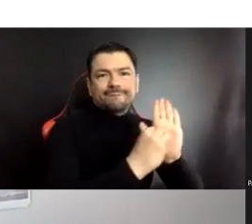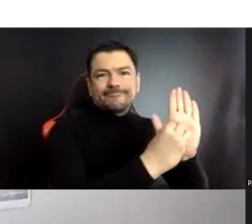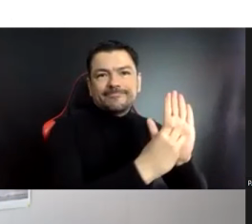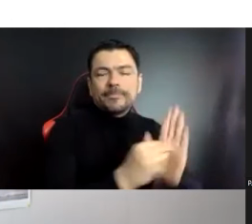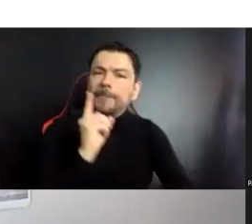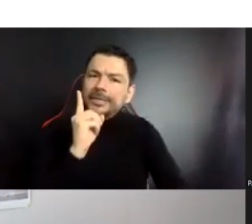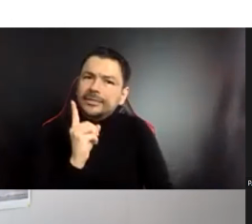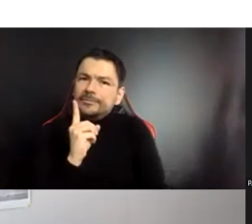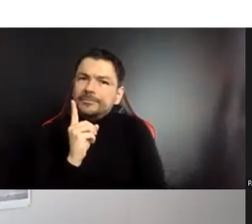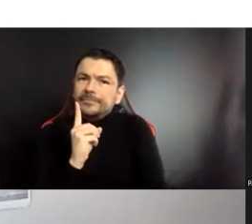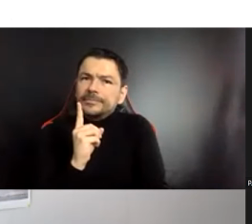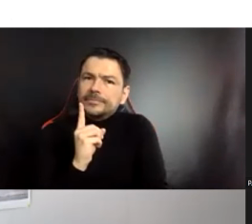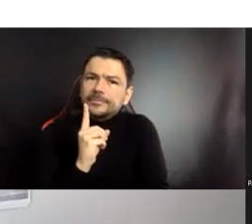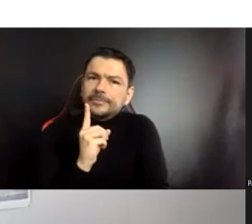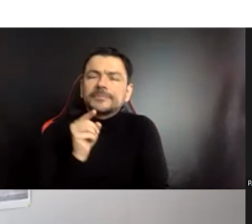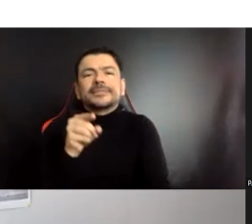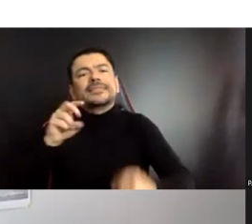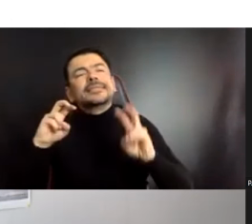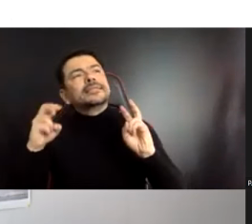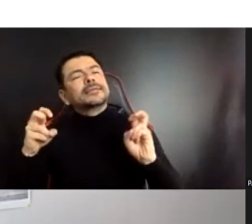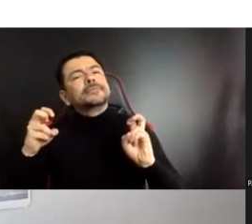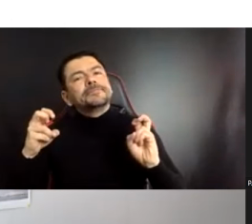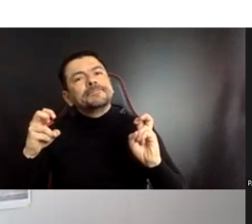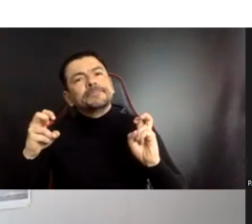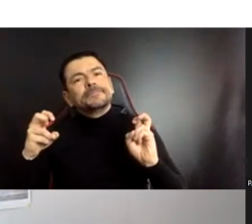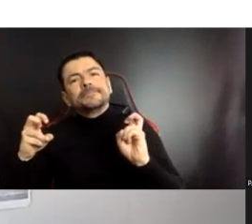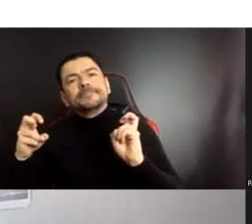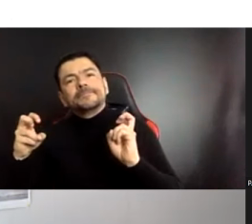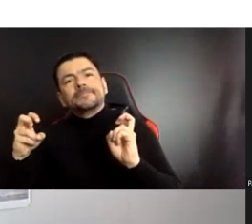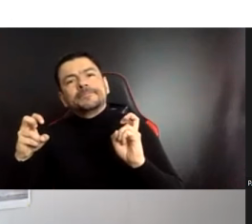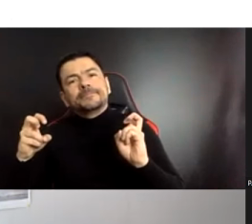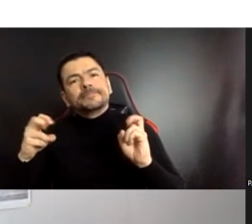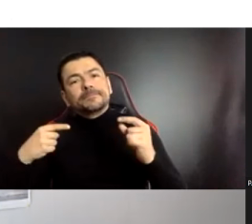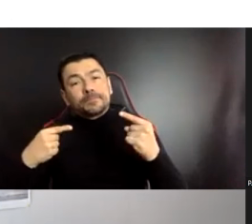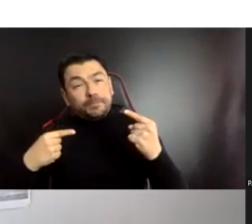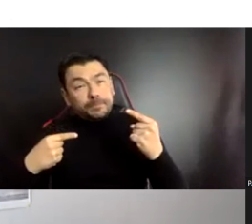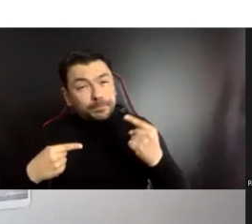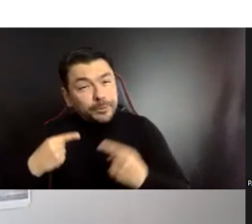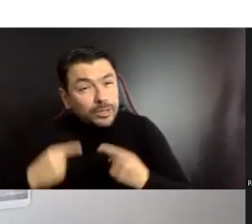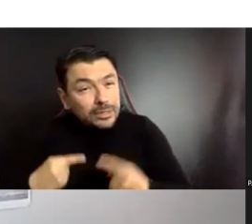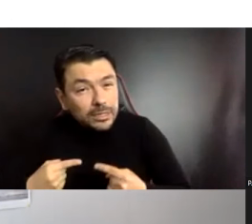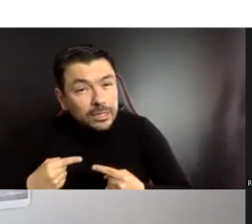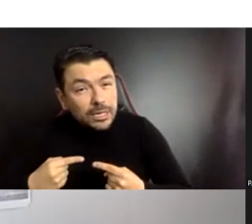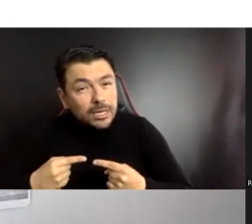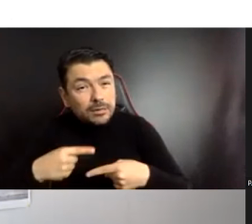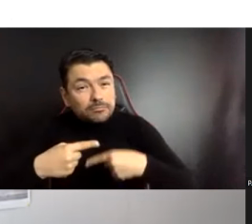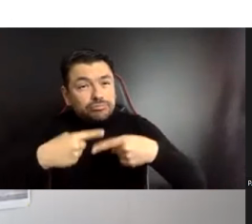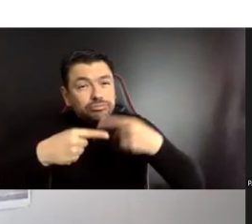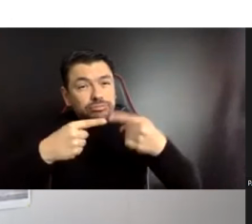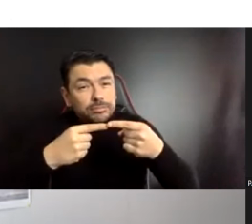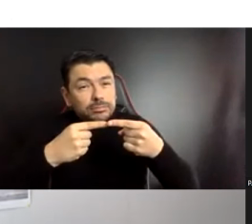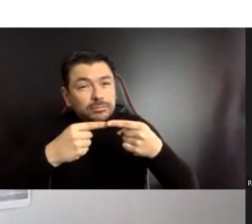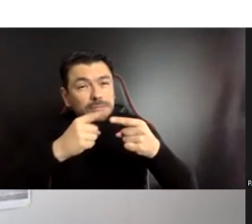this las is by bringing in different políticas stakeholders in specific unificadas, que es countries los distintos actores de making sure distintos that we países,